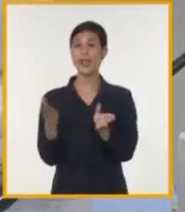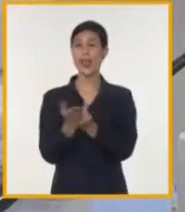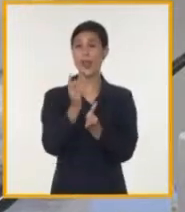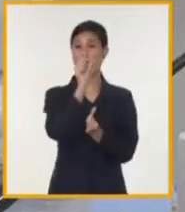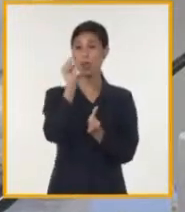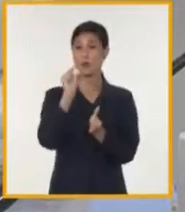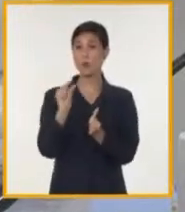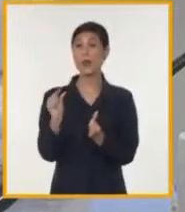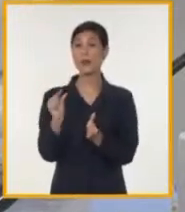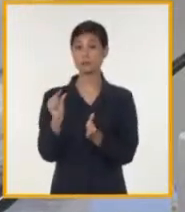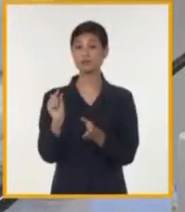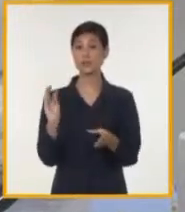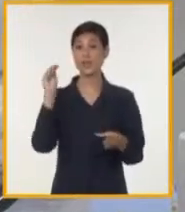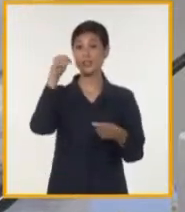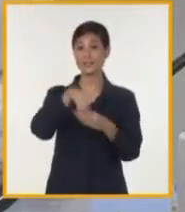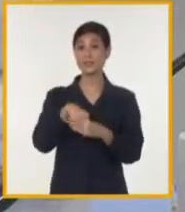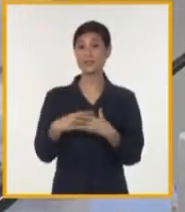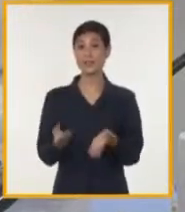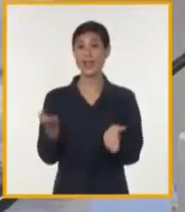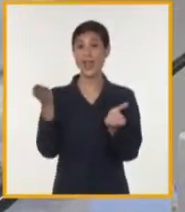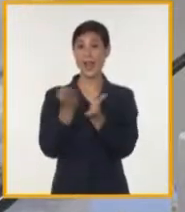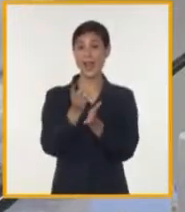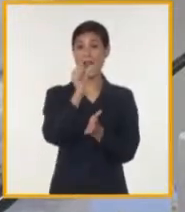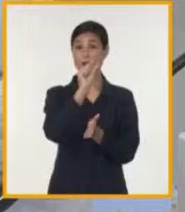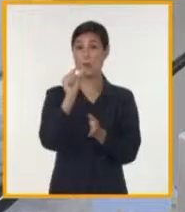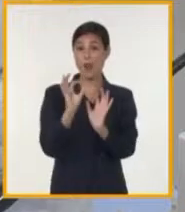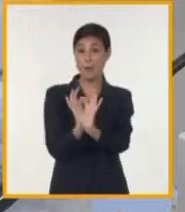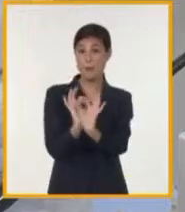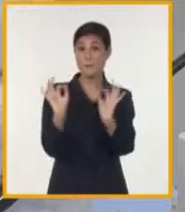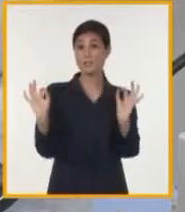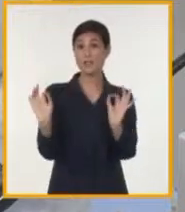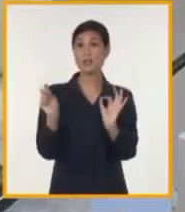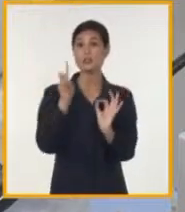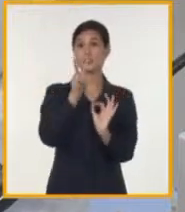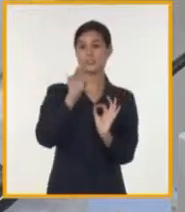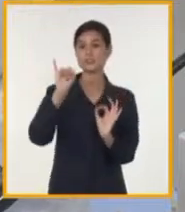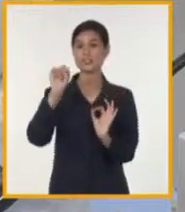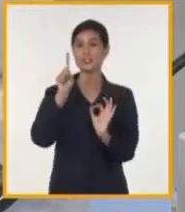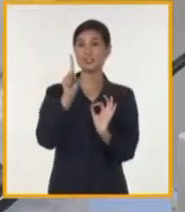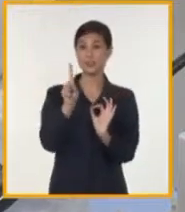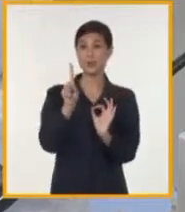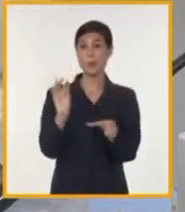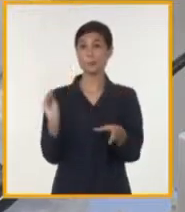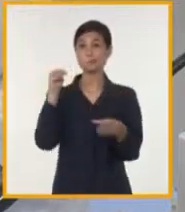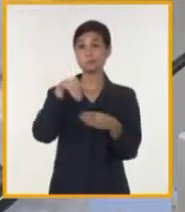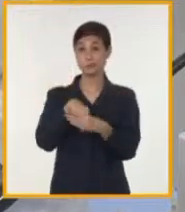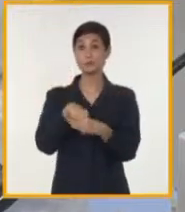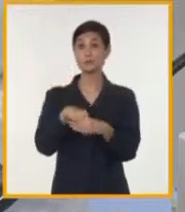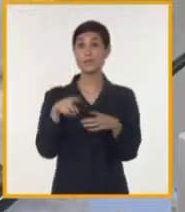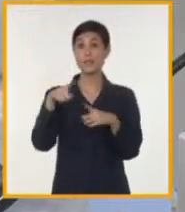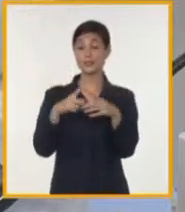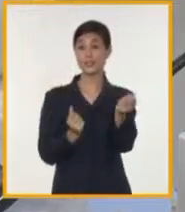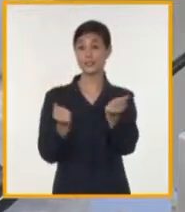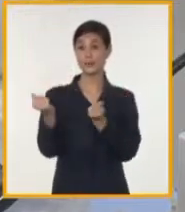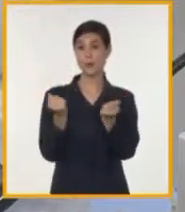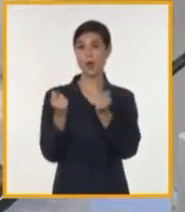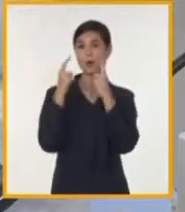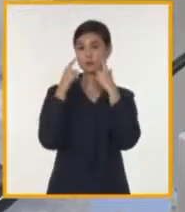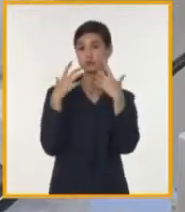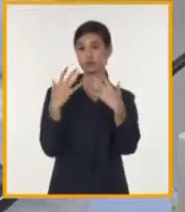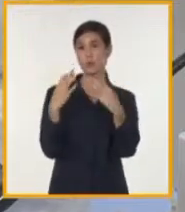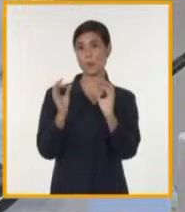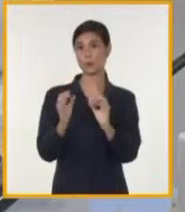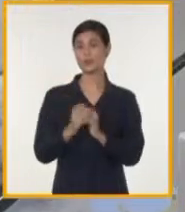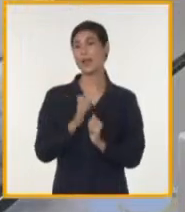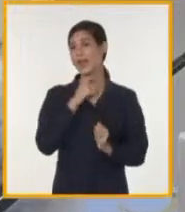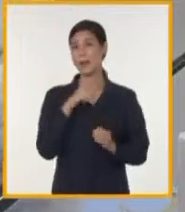de 261 escuelas especiales, que es algo notorio diariamente estos